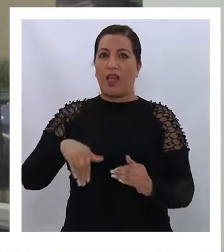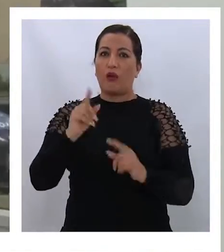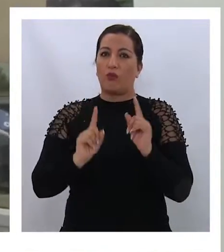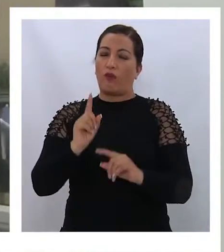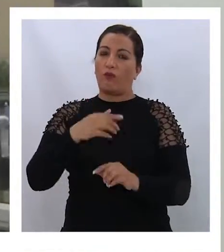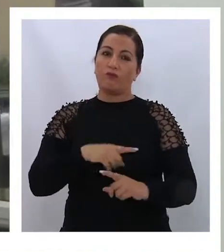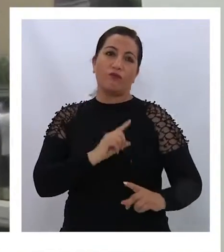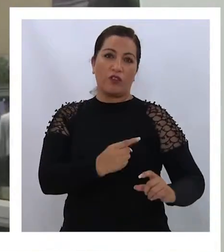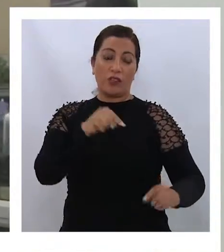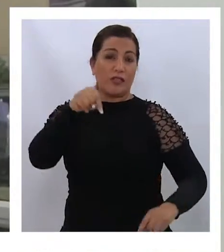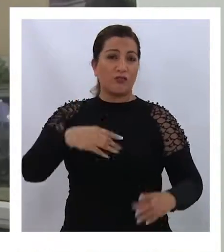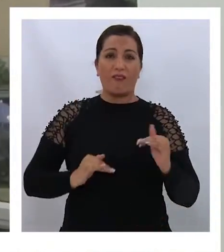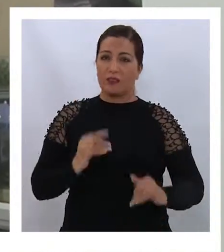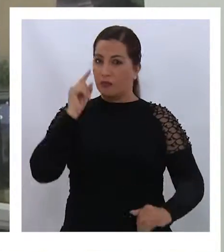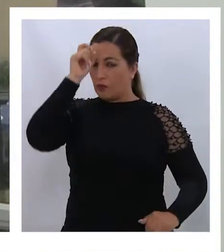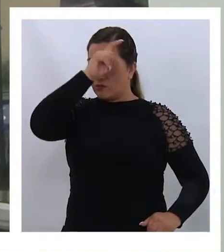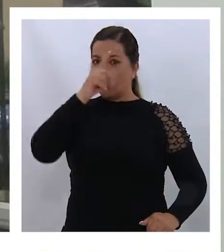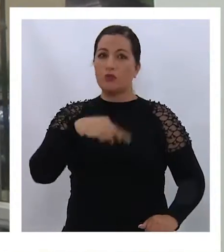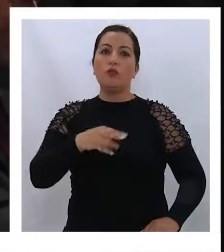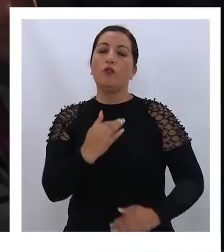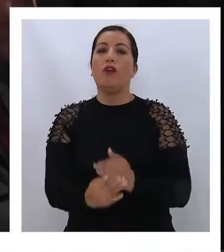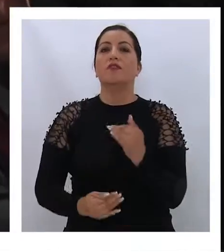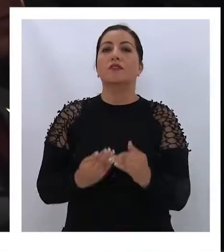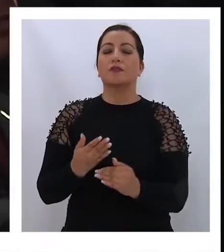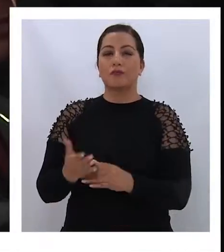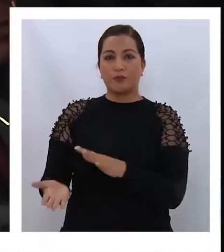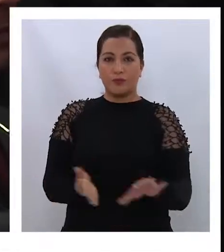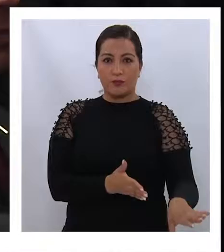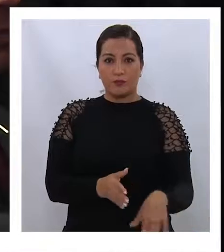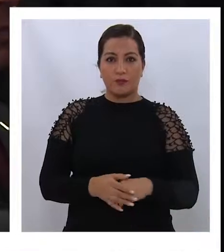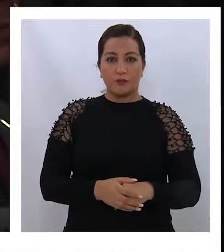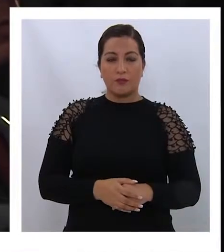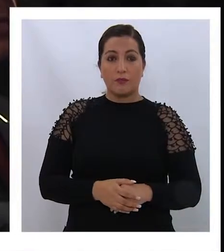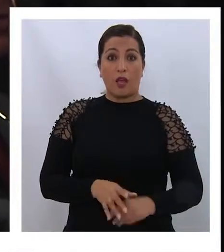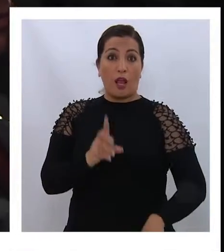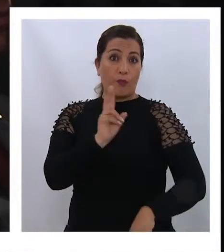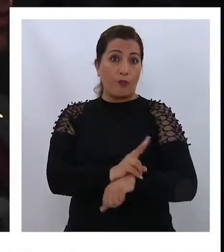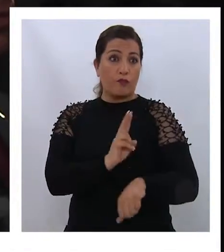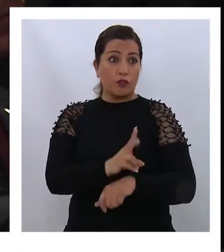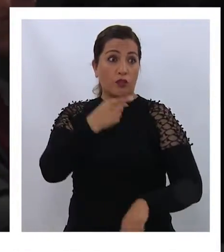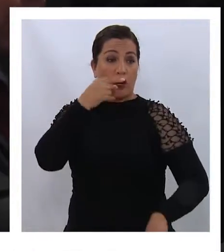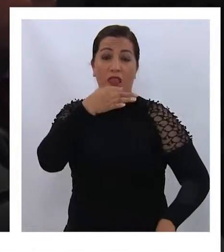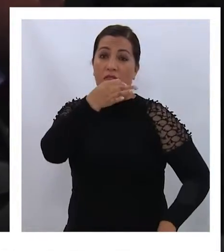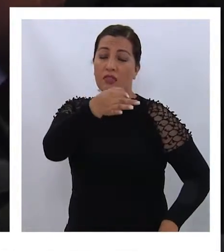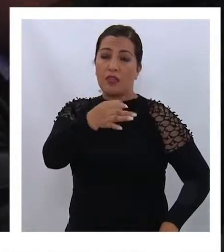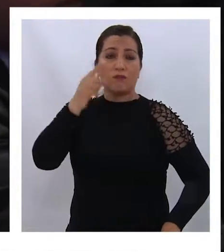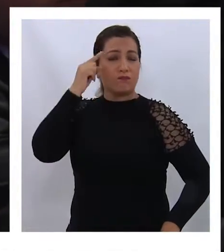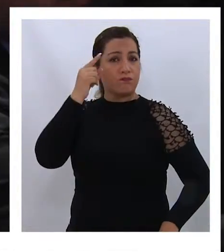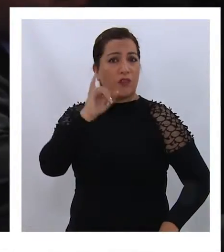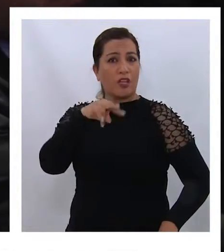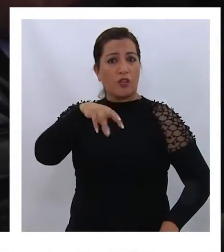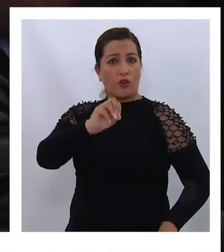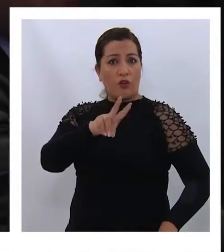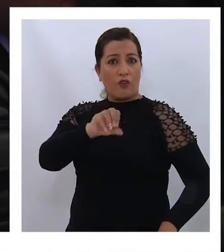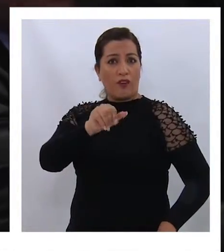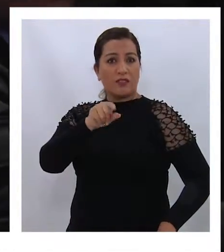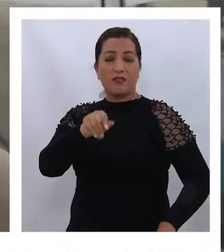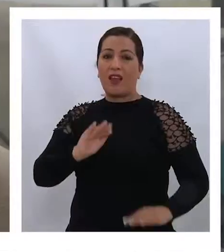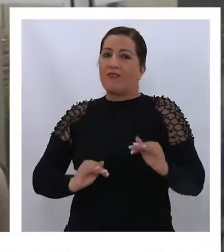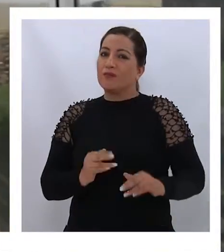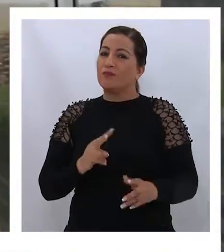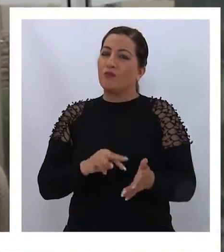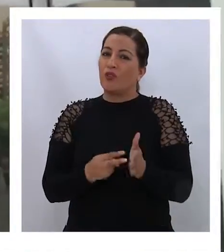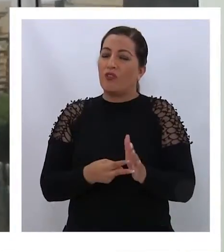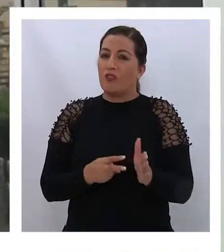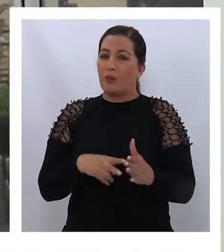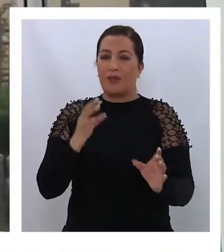Y eso, por supuesto, que es difícil, pero se está avanzando en esa dirección. El académico señala que la innovación podría afectar al mundo laboral si